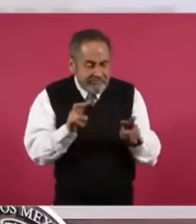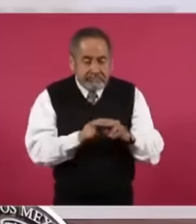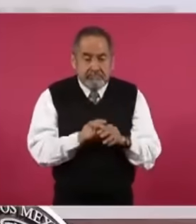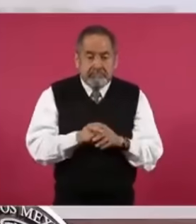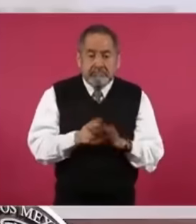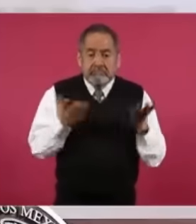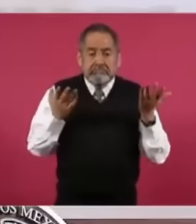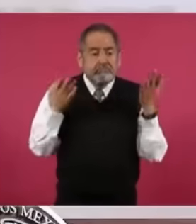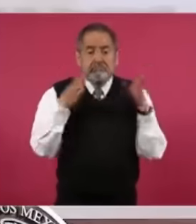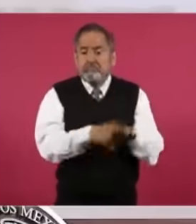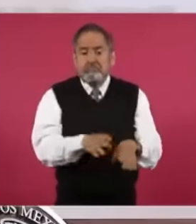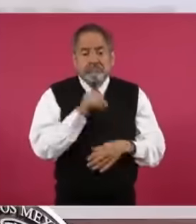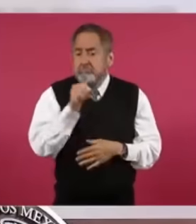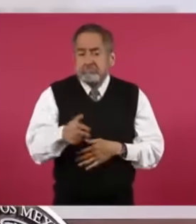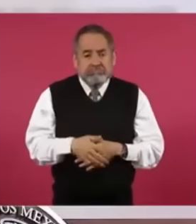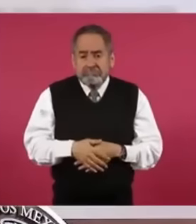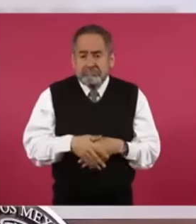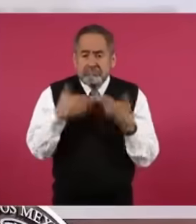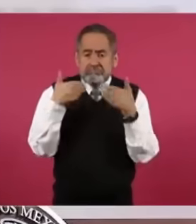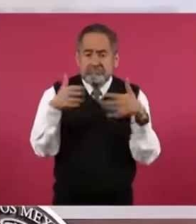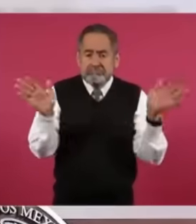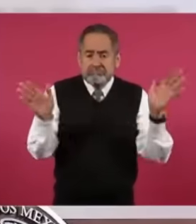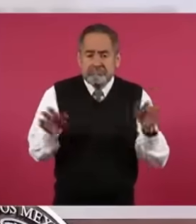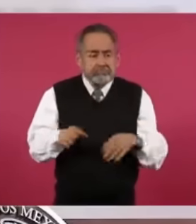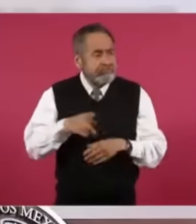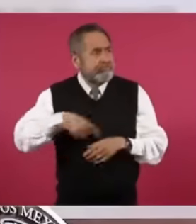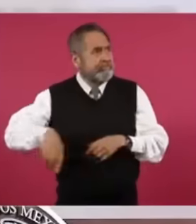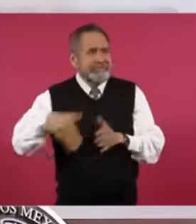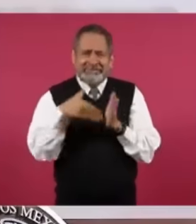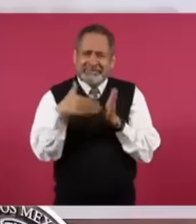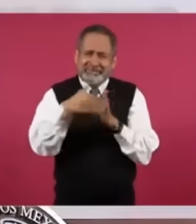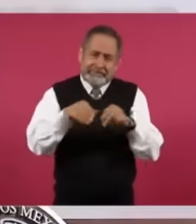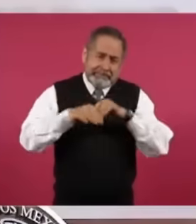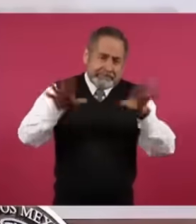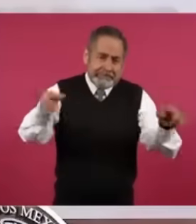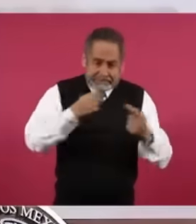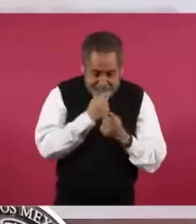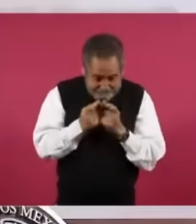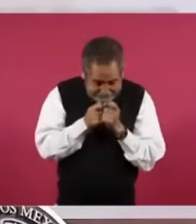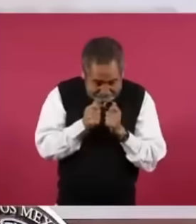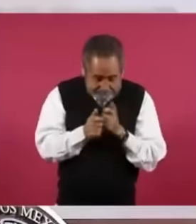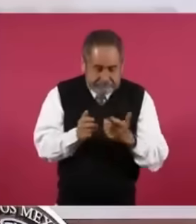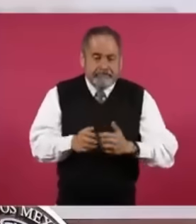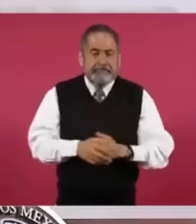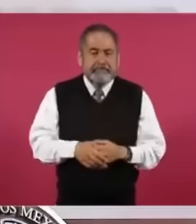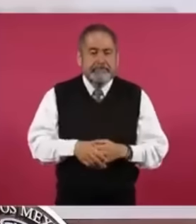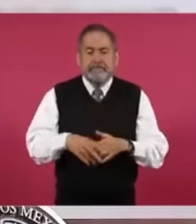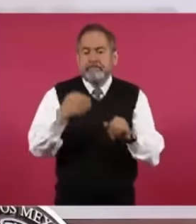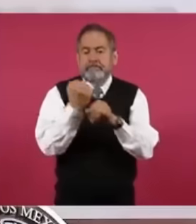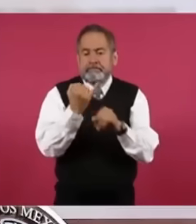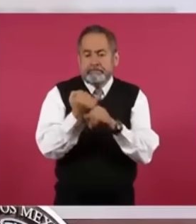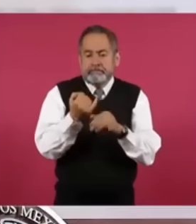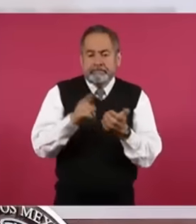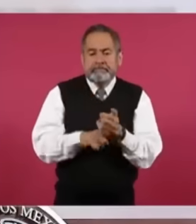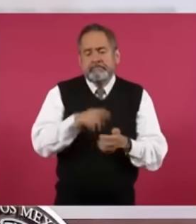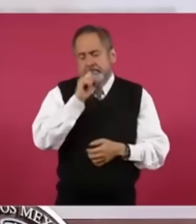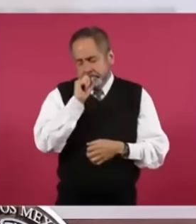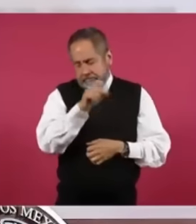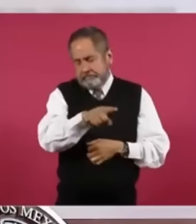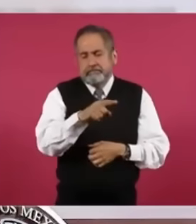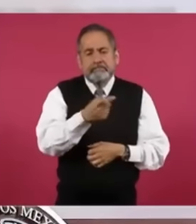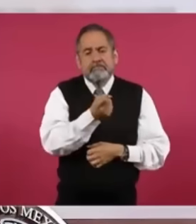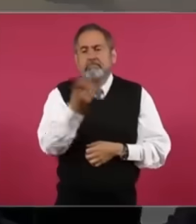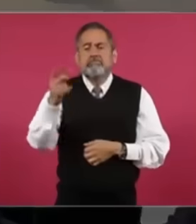hace absolutamente nada y se propaga por millones. Las redes sociales también son utilizadas por